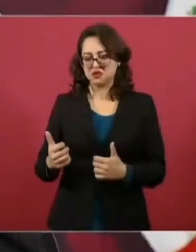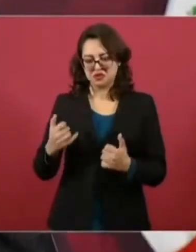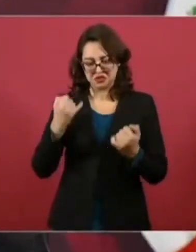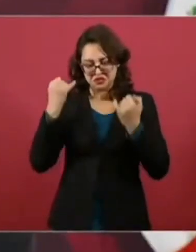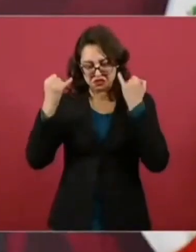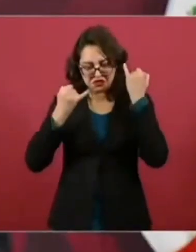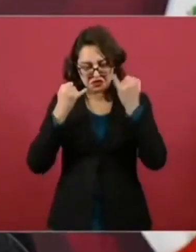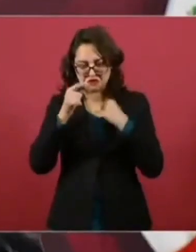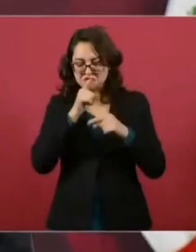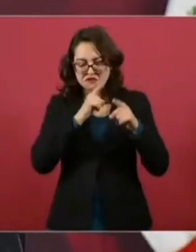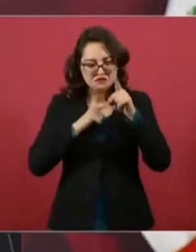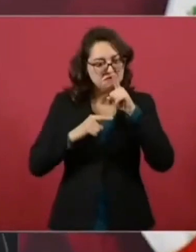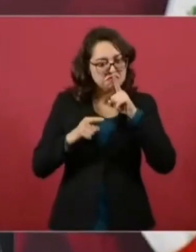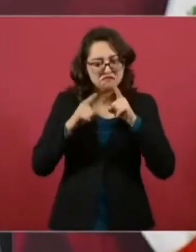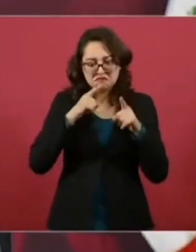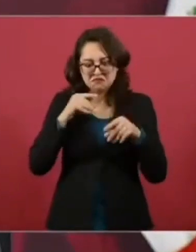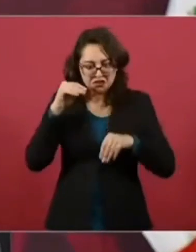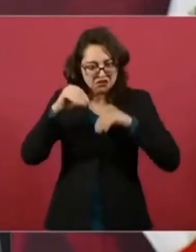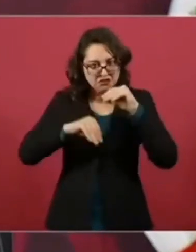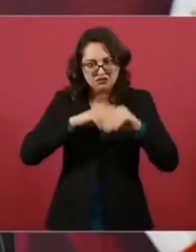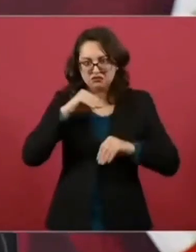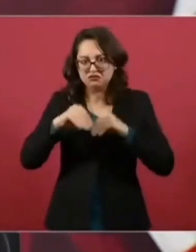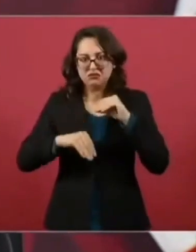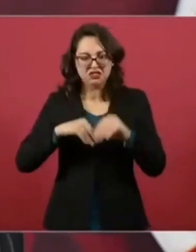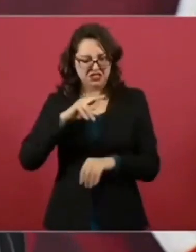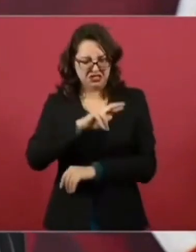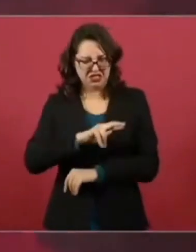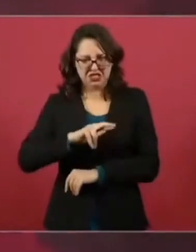intensifique su